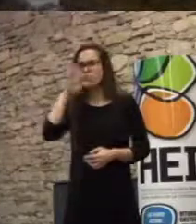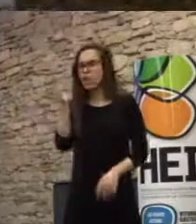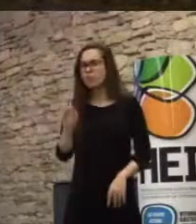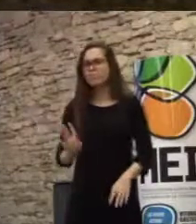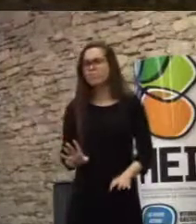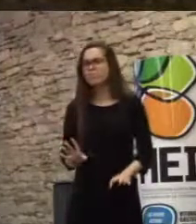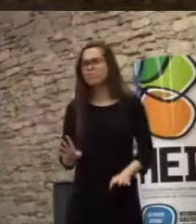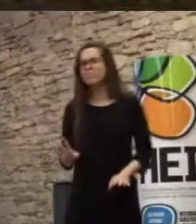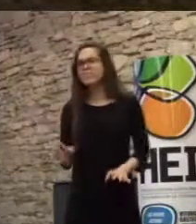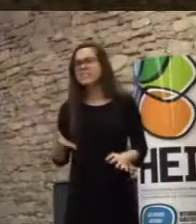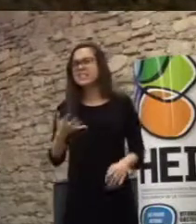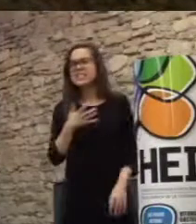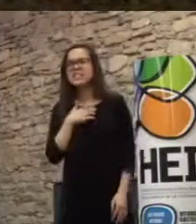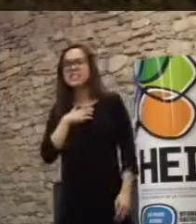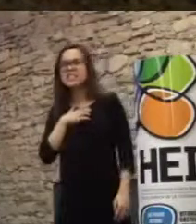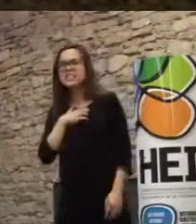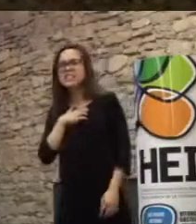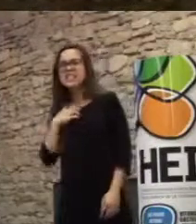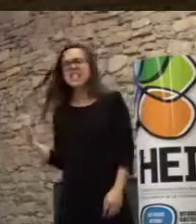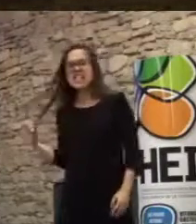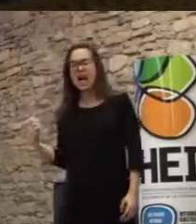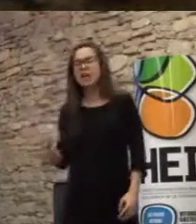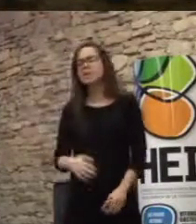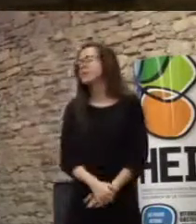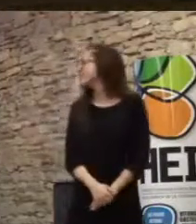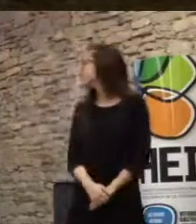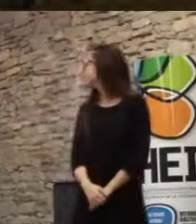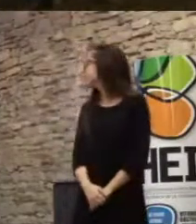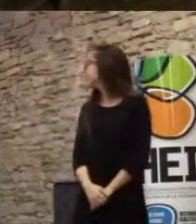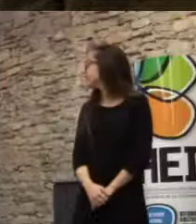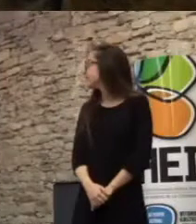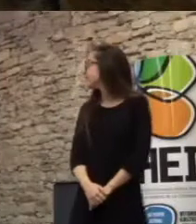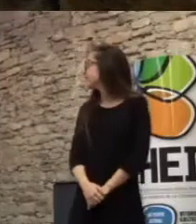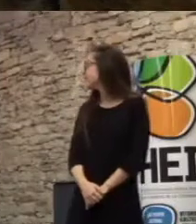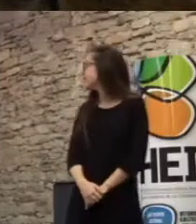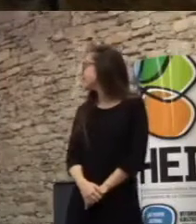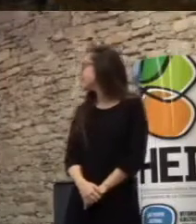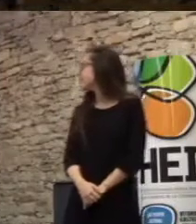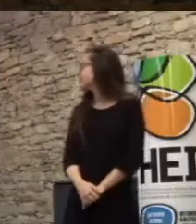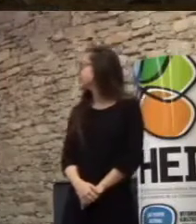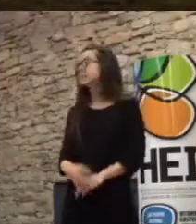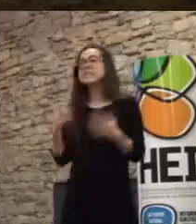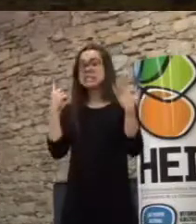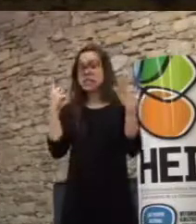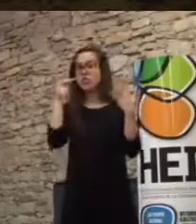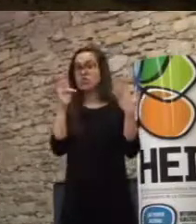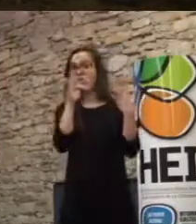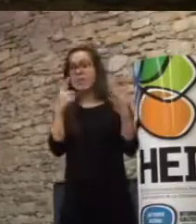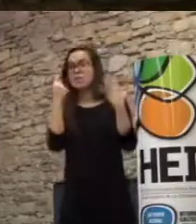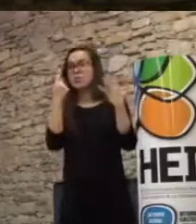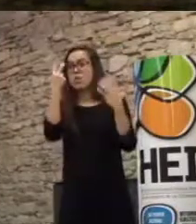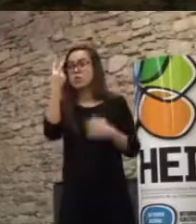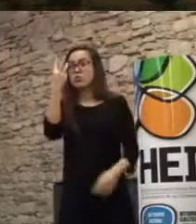pero se acerca es así igual irá muy bien irá son 6 1 2 3 4